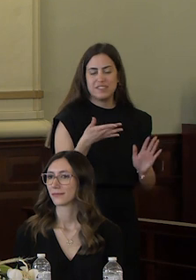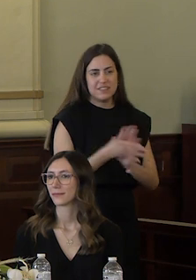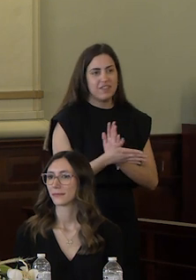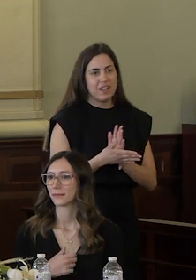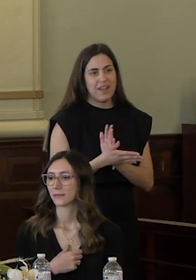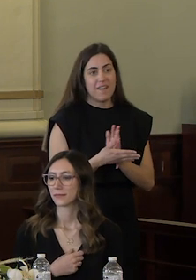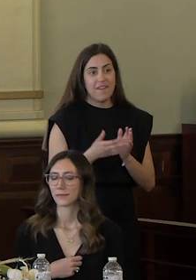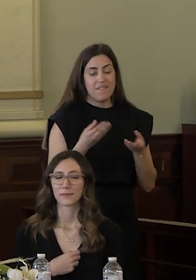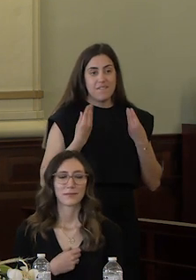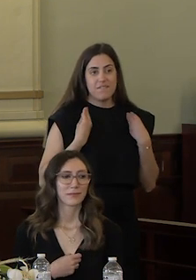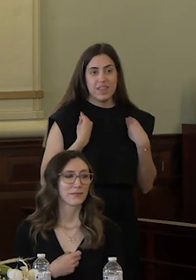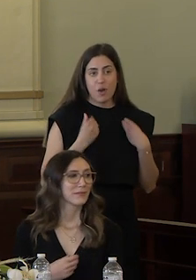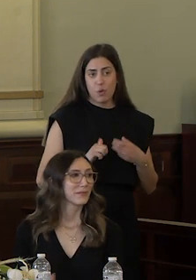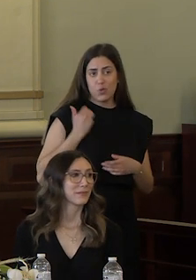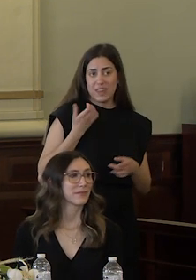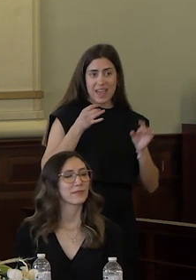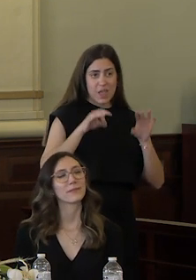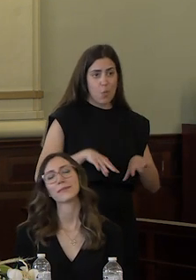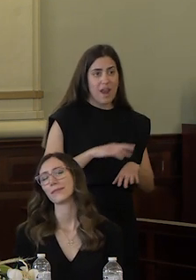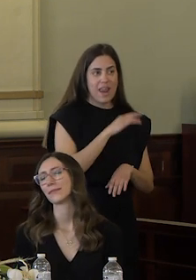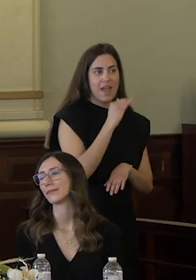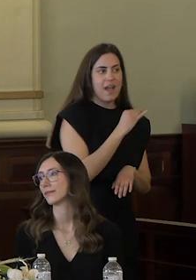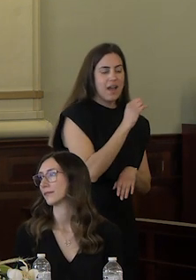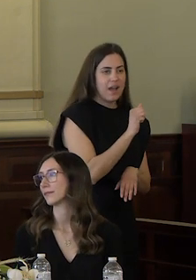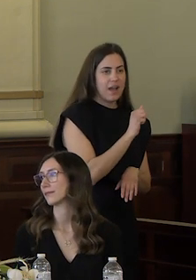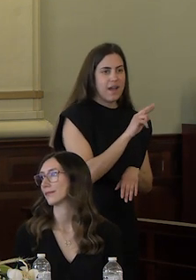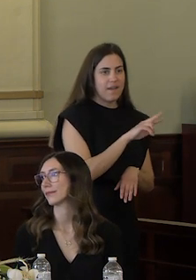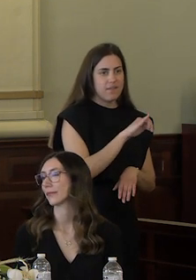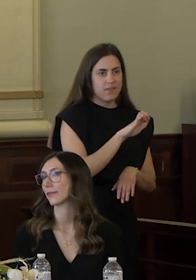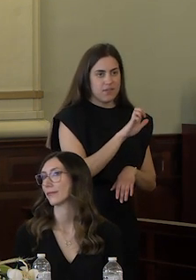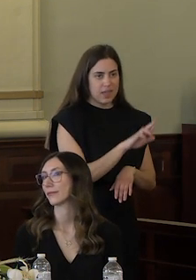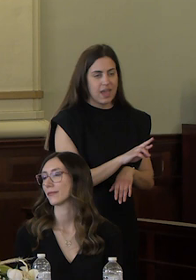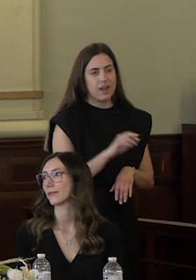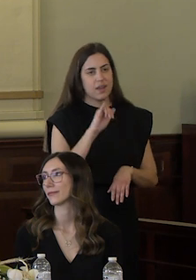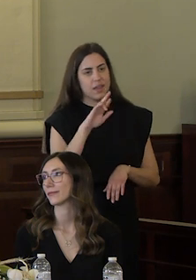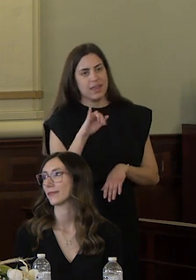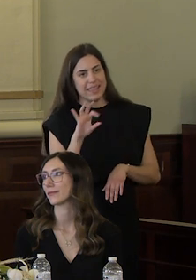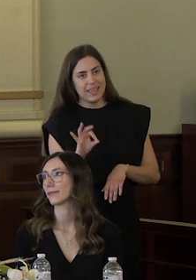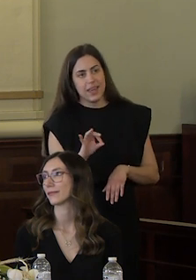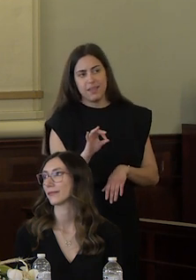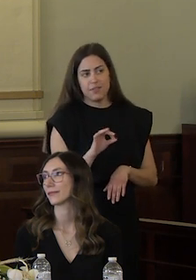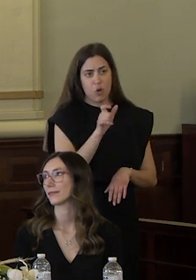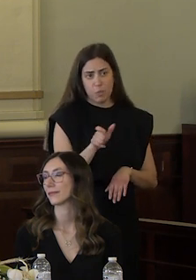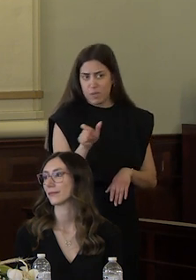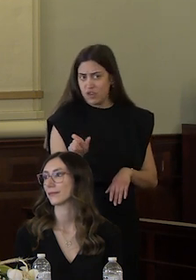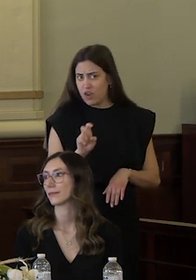como la de Javier, como la de Iris, como la que damos a tanta